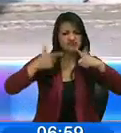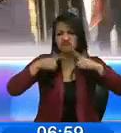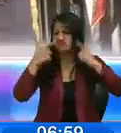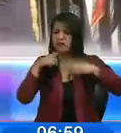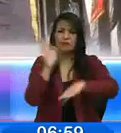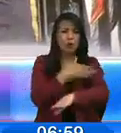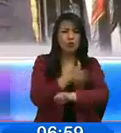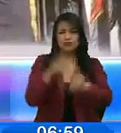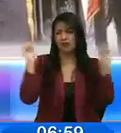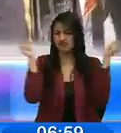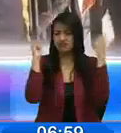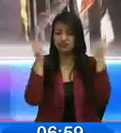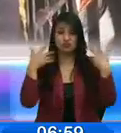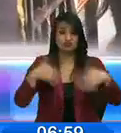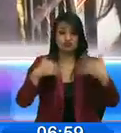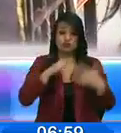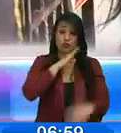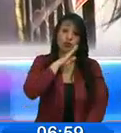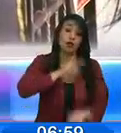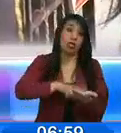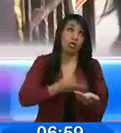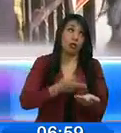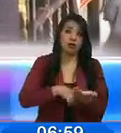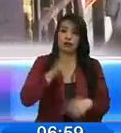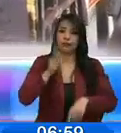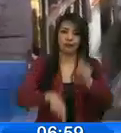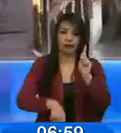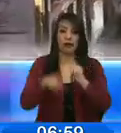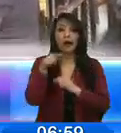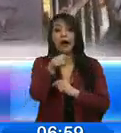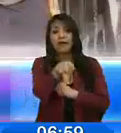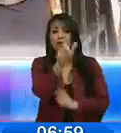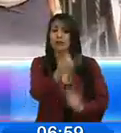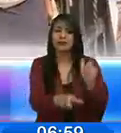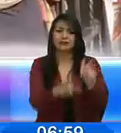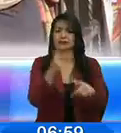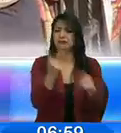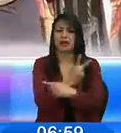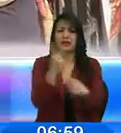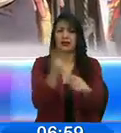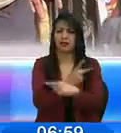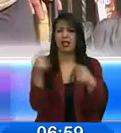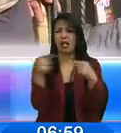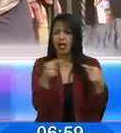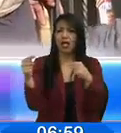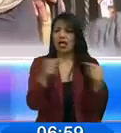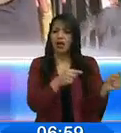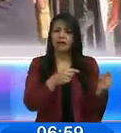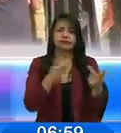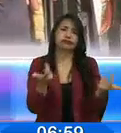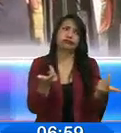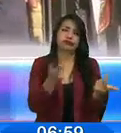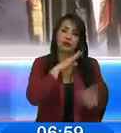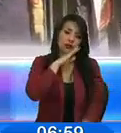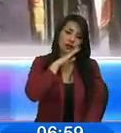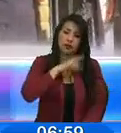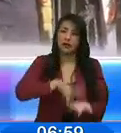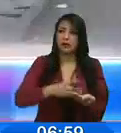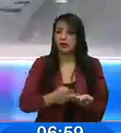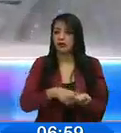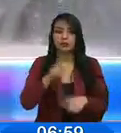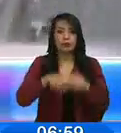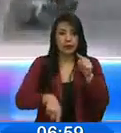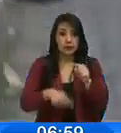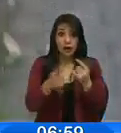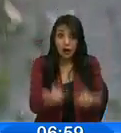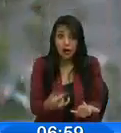descansar. Abajo hay un poco de gente que es indeseable, ¿no? Bronqui, bronqui, bronca, no dejan dormir y hasta que al final hubo un muerto.